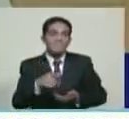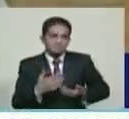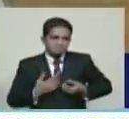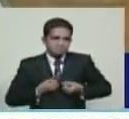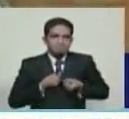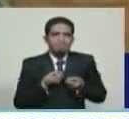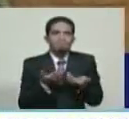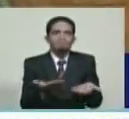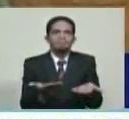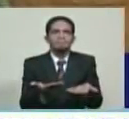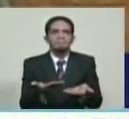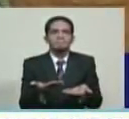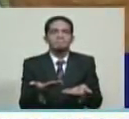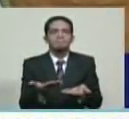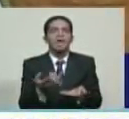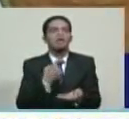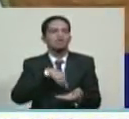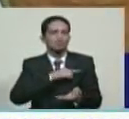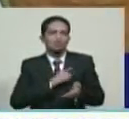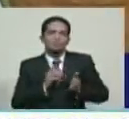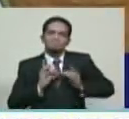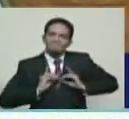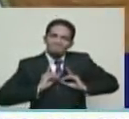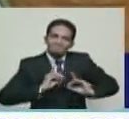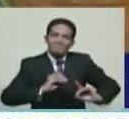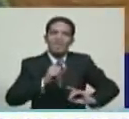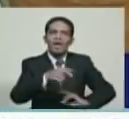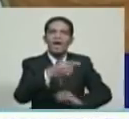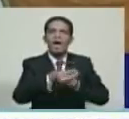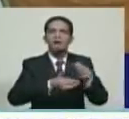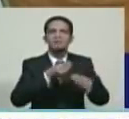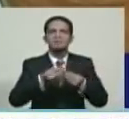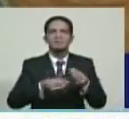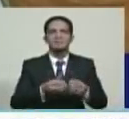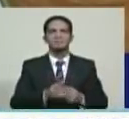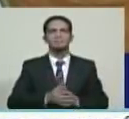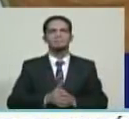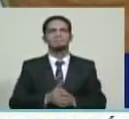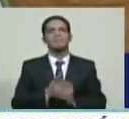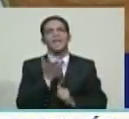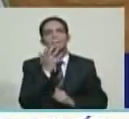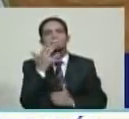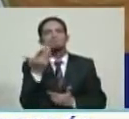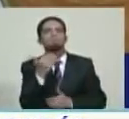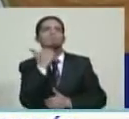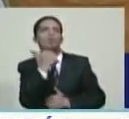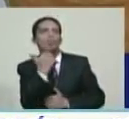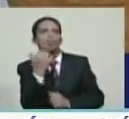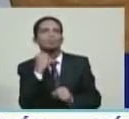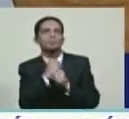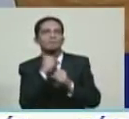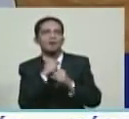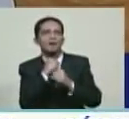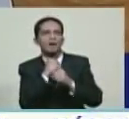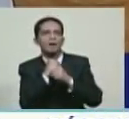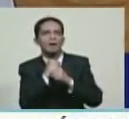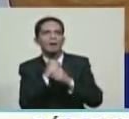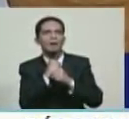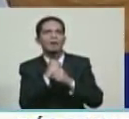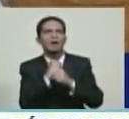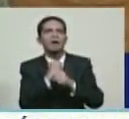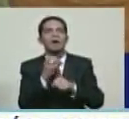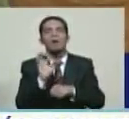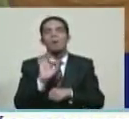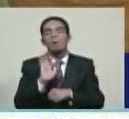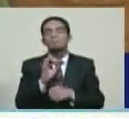a lo que tengamos que hacer. Si algún trabajo perdón, o si